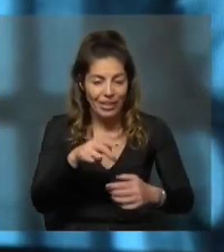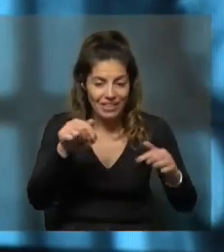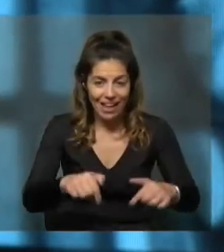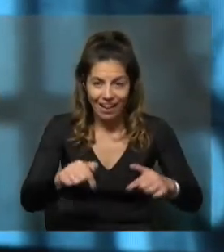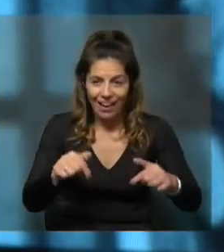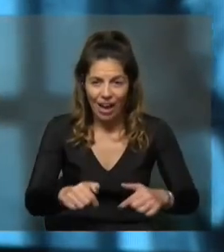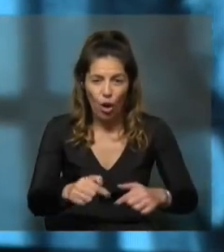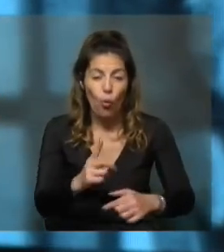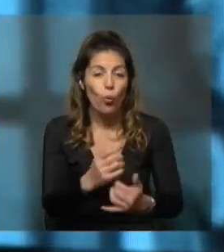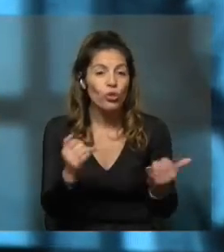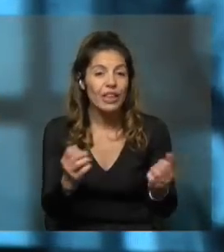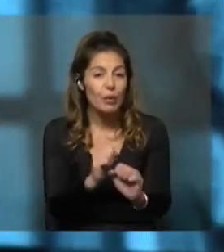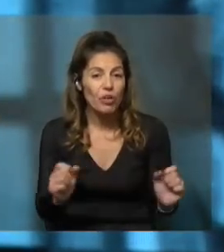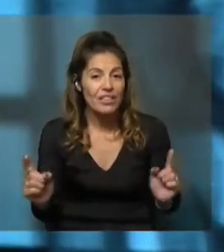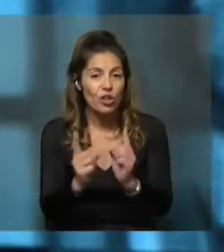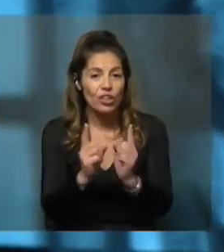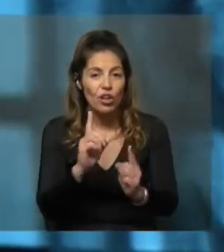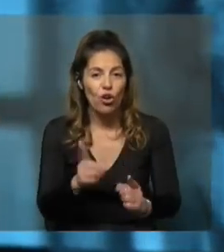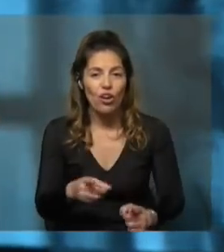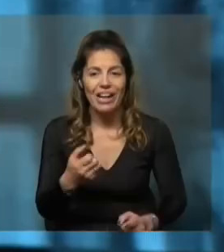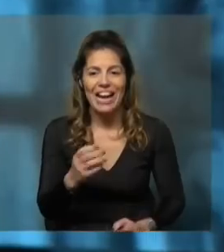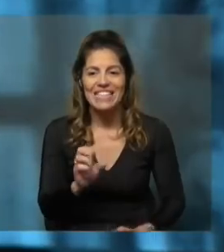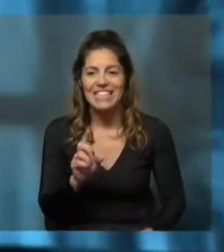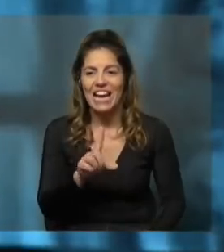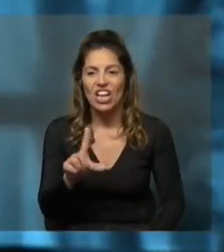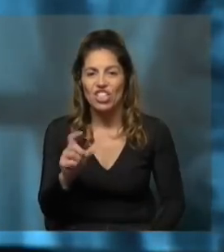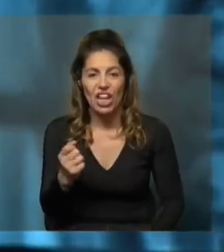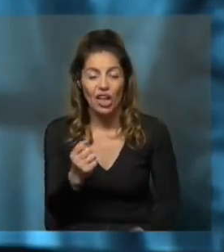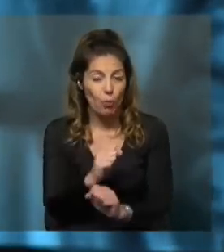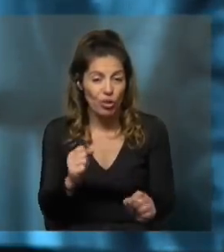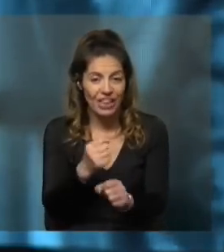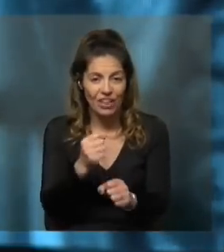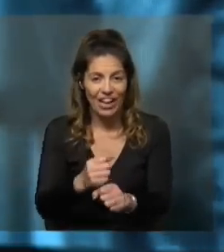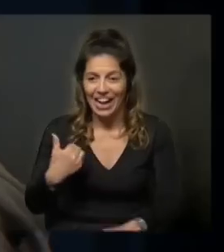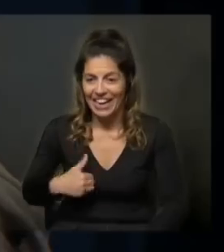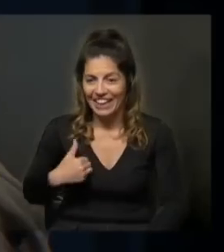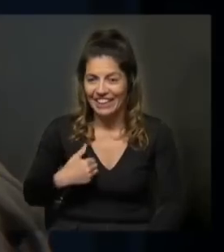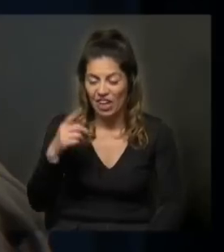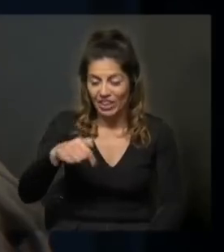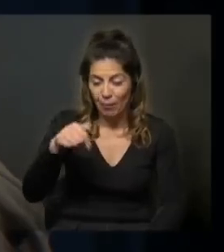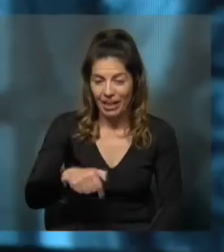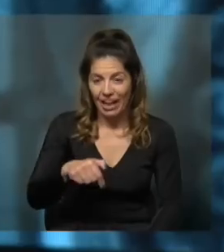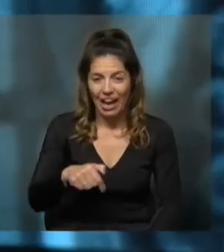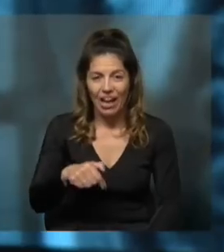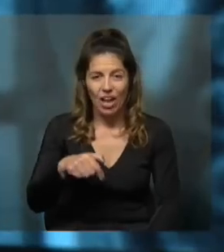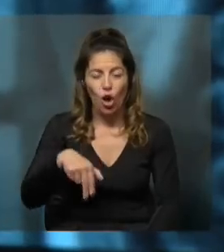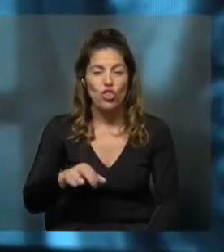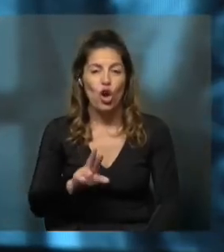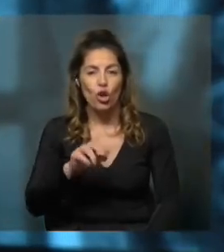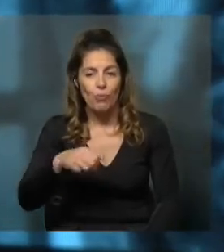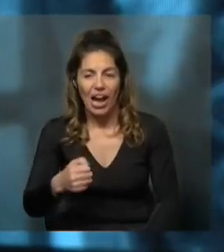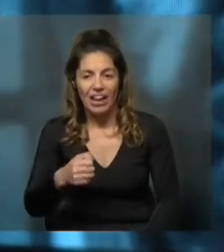que no podía trabajar en Argentina normal y Andrea sea la señorita tacna acá y se iba a vernos